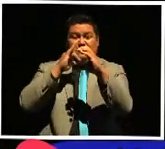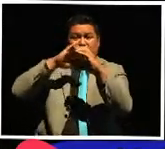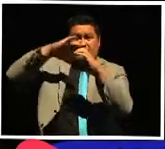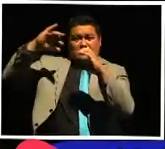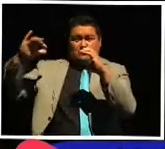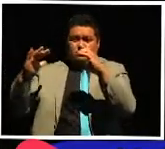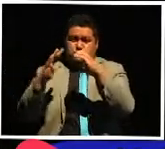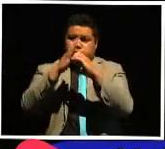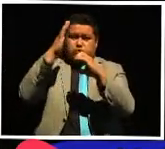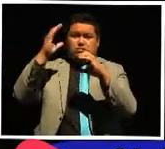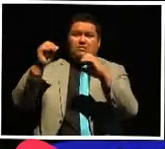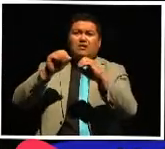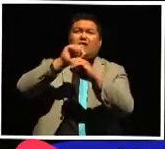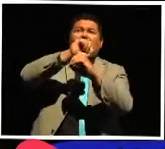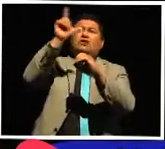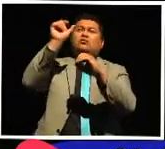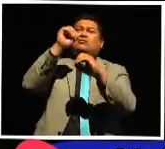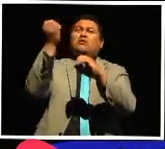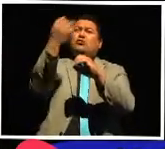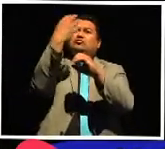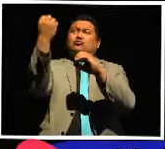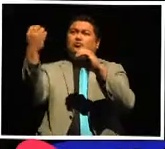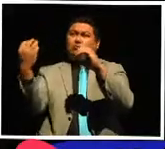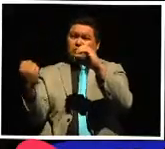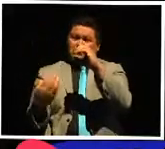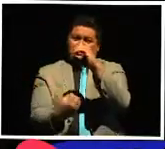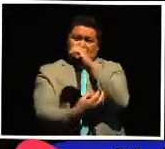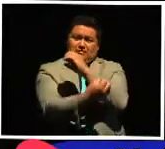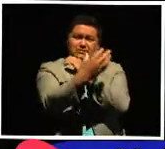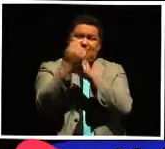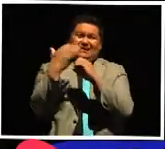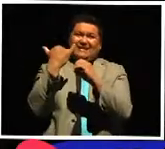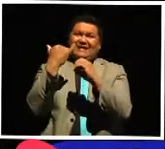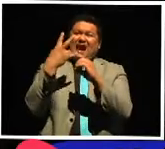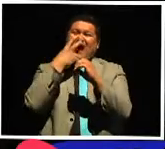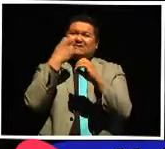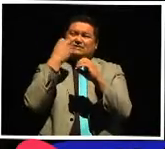muy brillante alrededor, por el lente, y después gas.